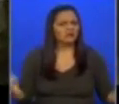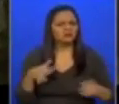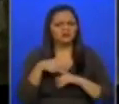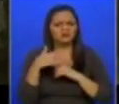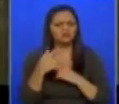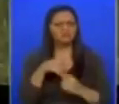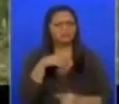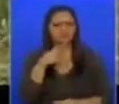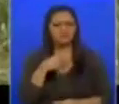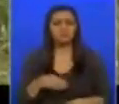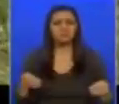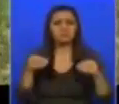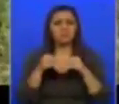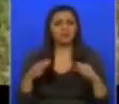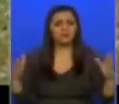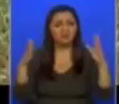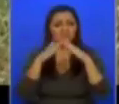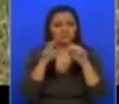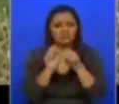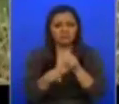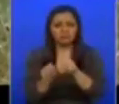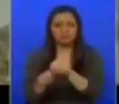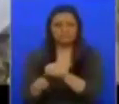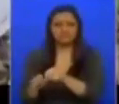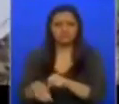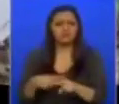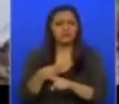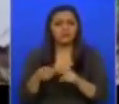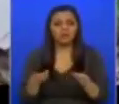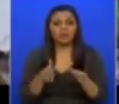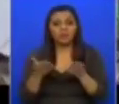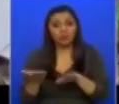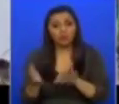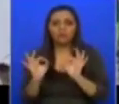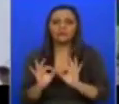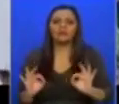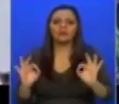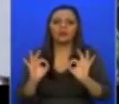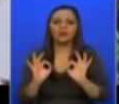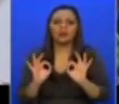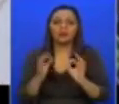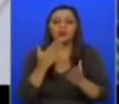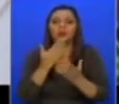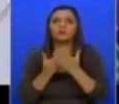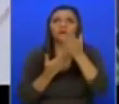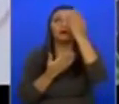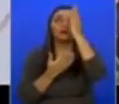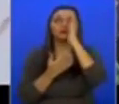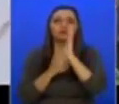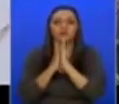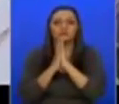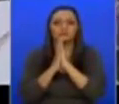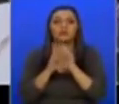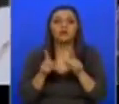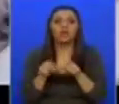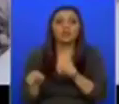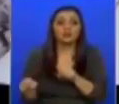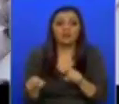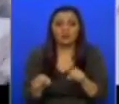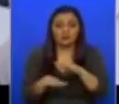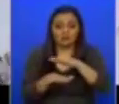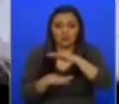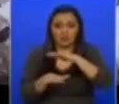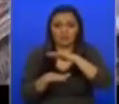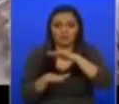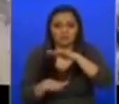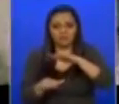Y hay unas casas totalmente destruidas, decenas, pero no hubo ningún fallecido, porque gracias a Dios parece que el terreno es tan pantanoso que